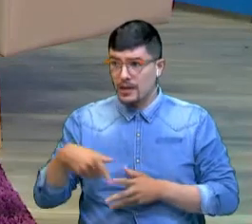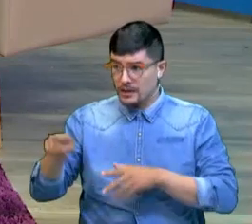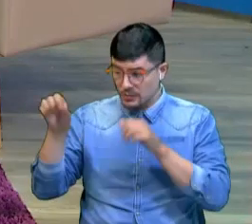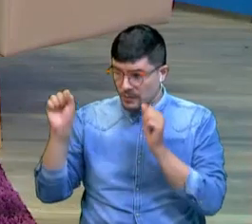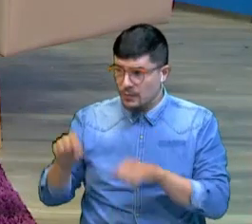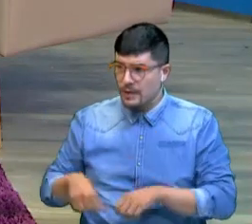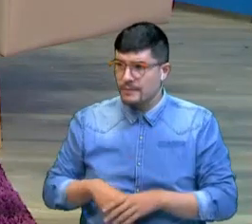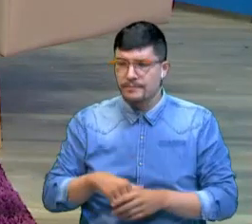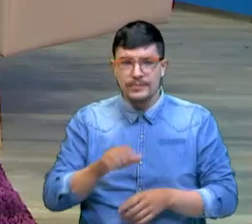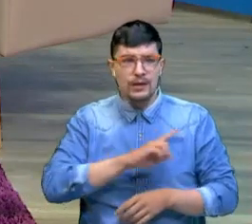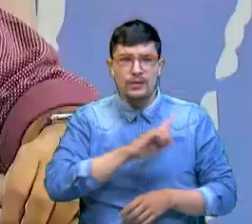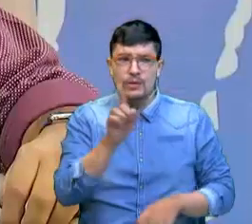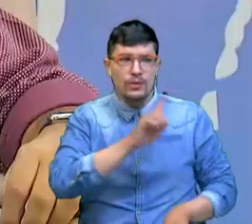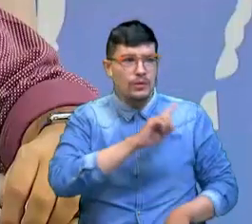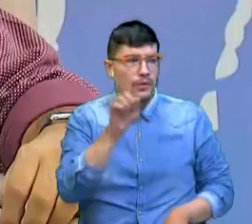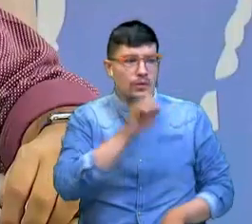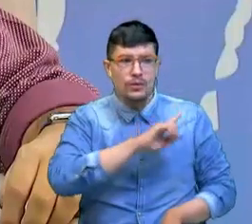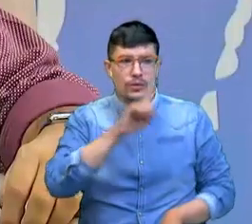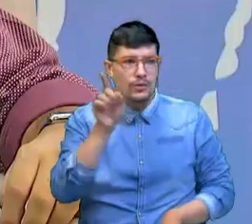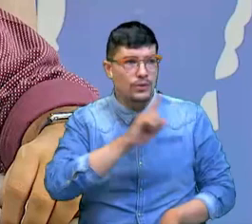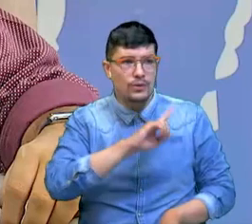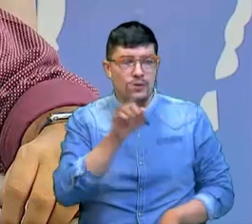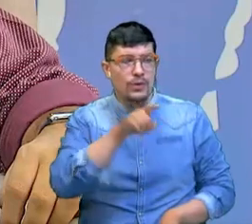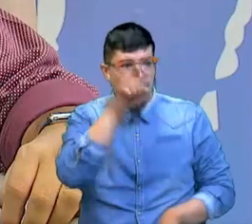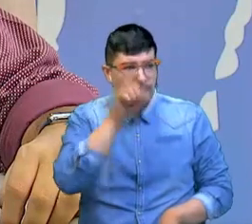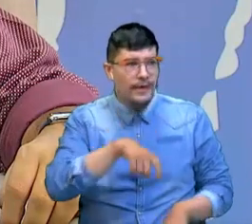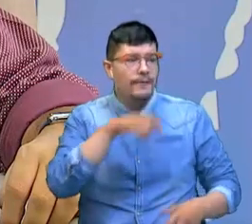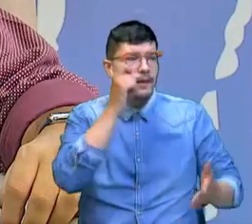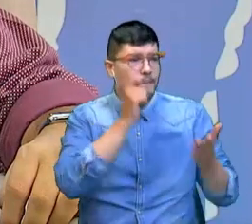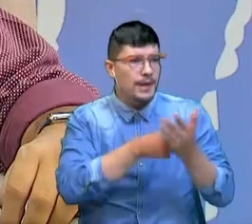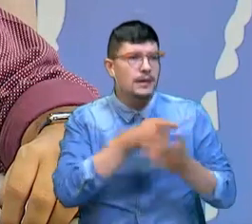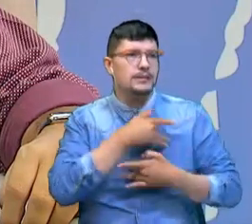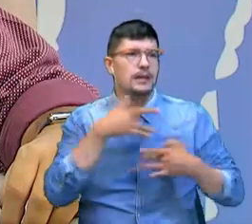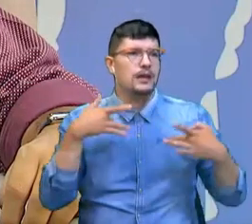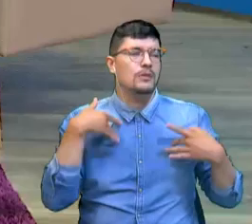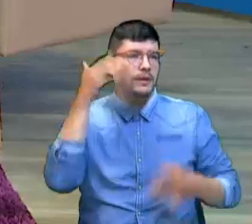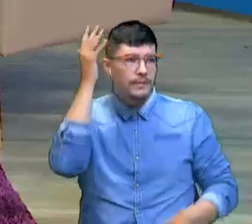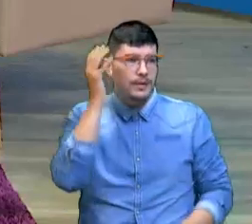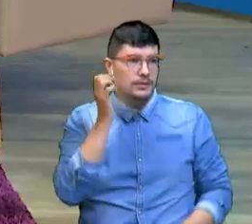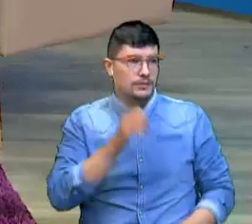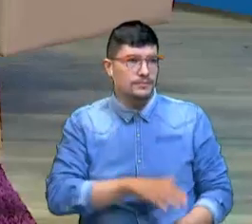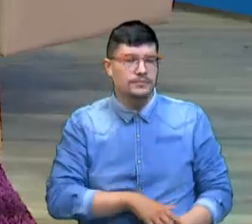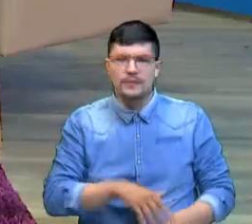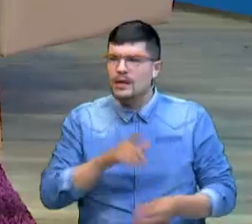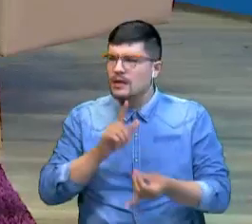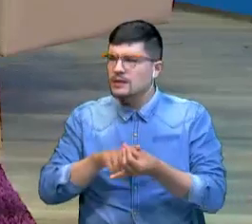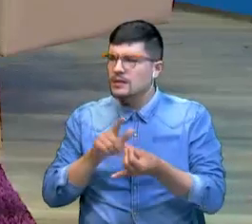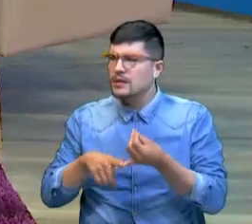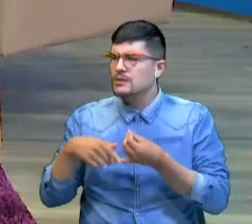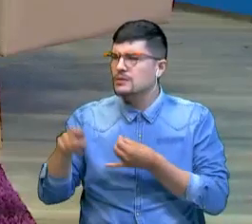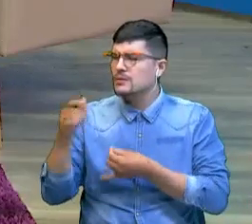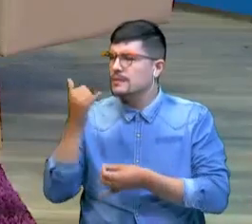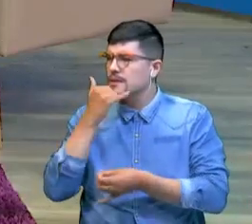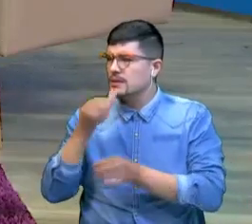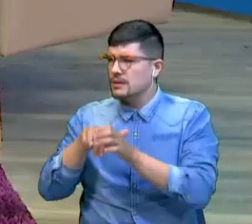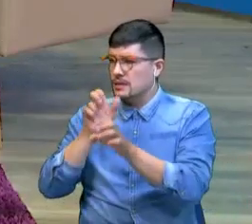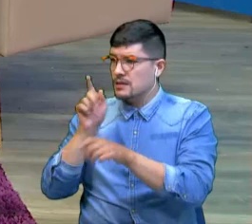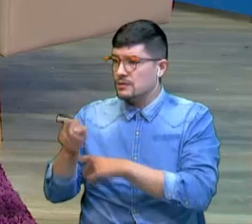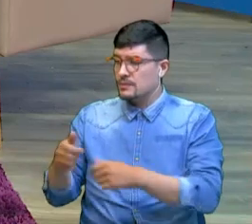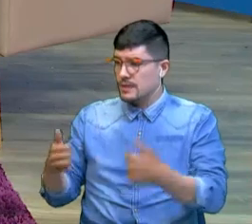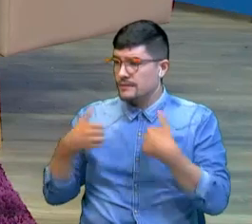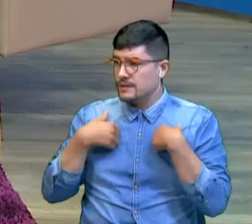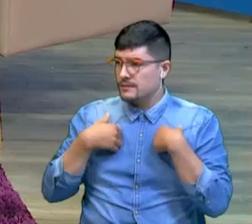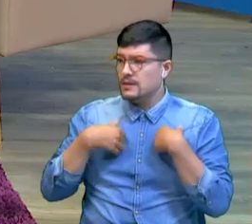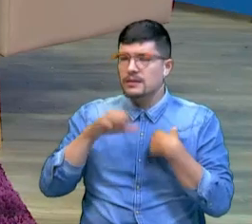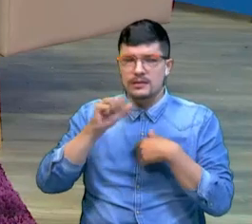posible, abogado, no, ser beneficiario en salud? Tiene que pagar salud y pensión. Ajá. ¿Y entonces en este caso tendrían que retirarlo de ser beneficiario?